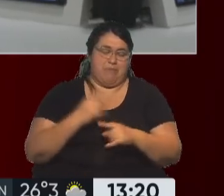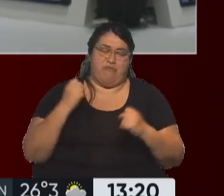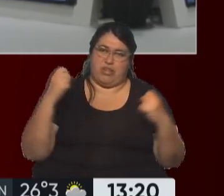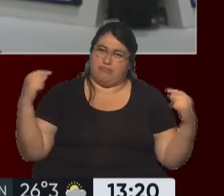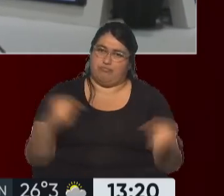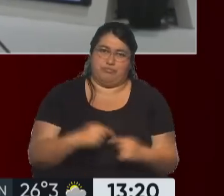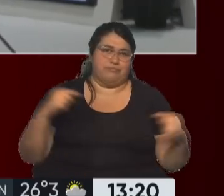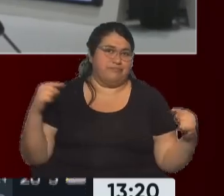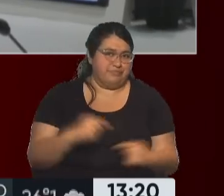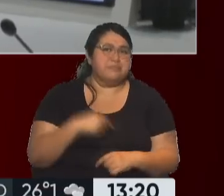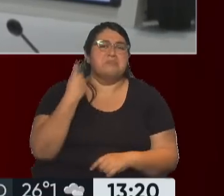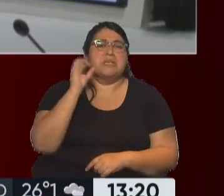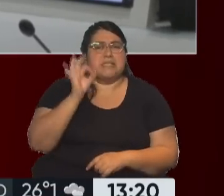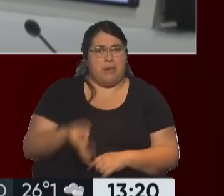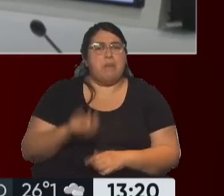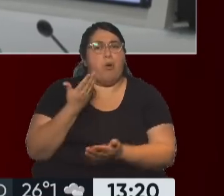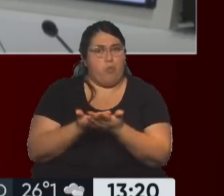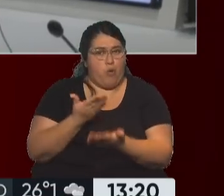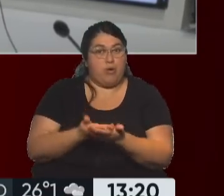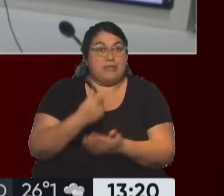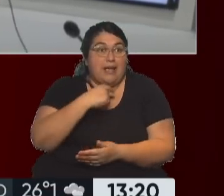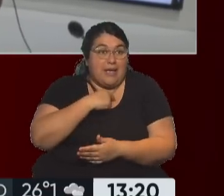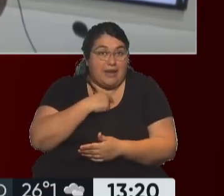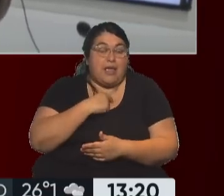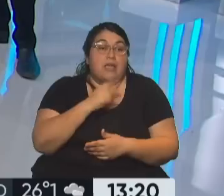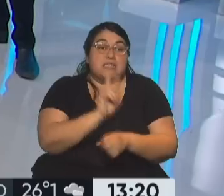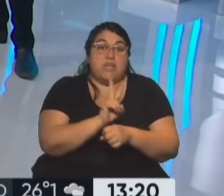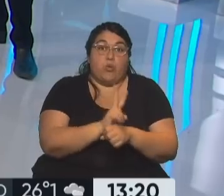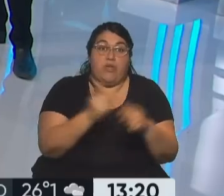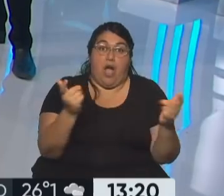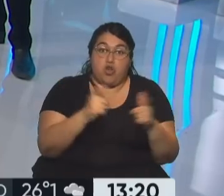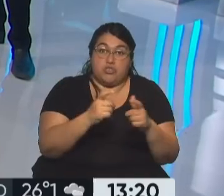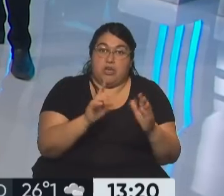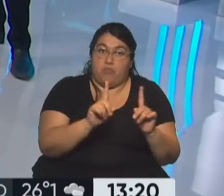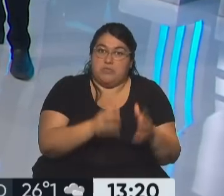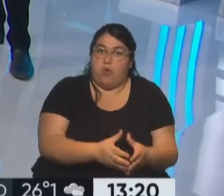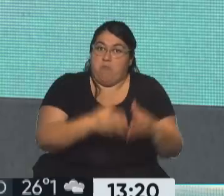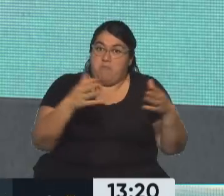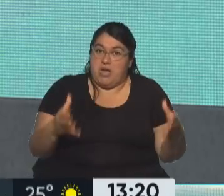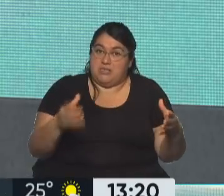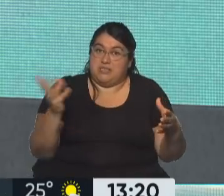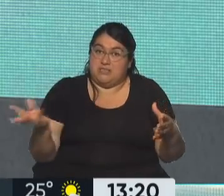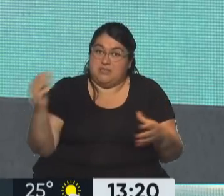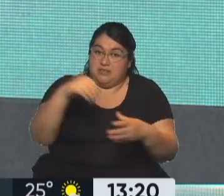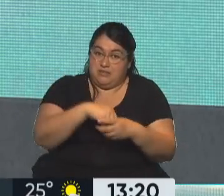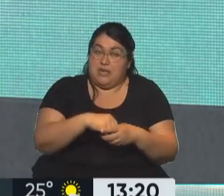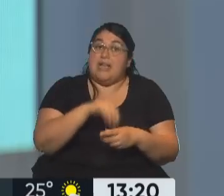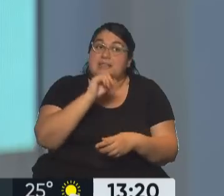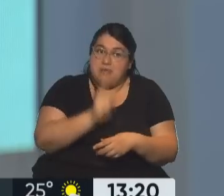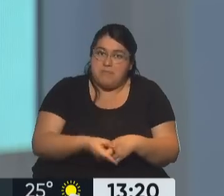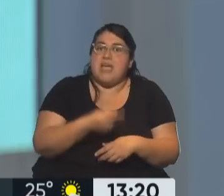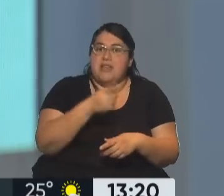Además, uno sabe que esta propuesta de ampliar el Consejo de Seguridad también tiene eco en el gobierno de Estados